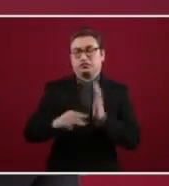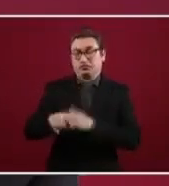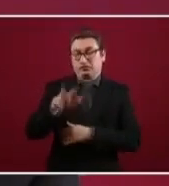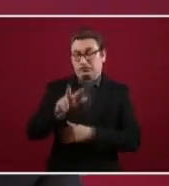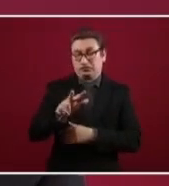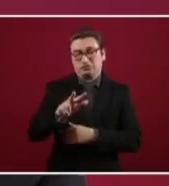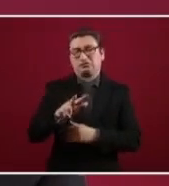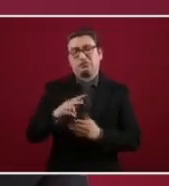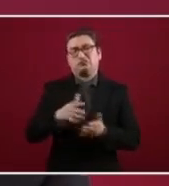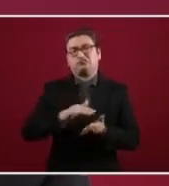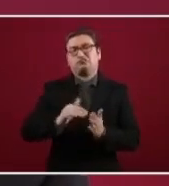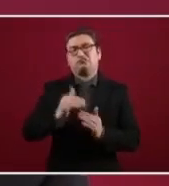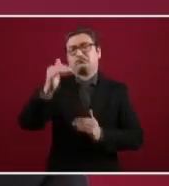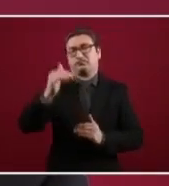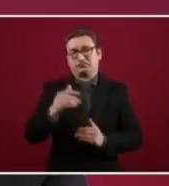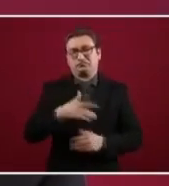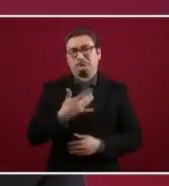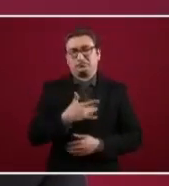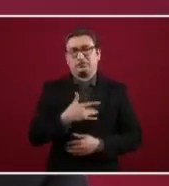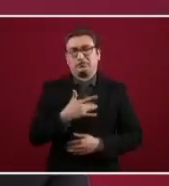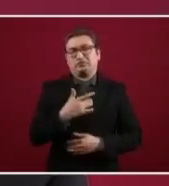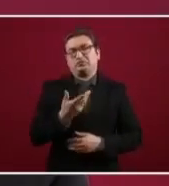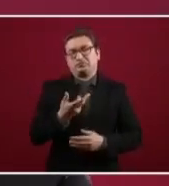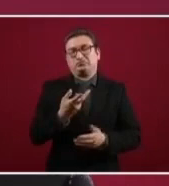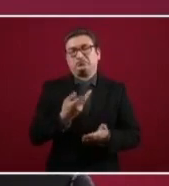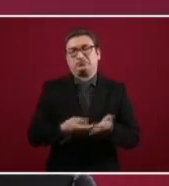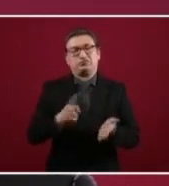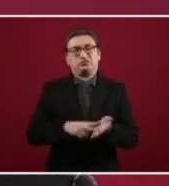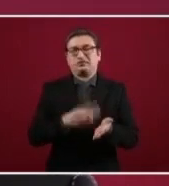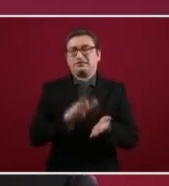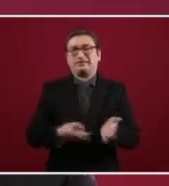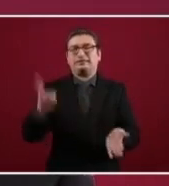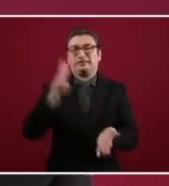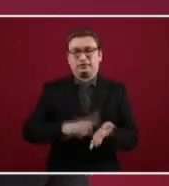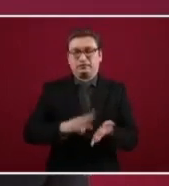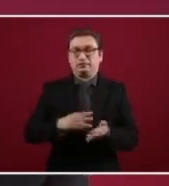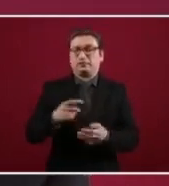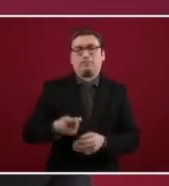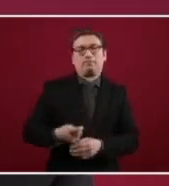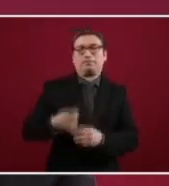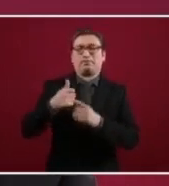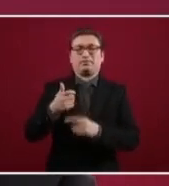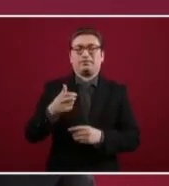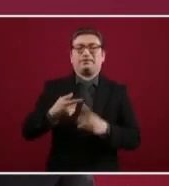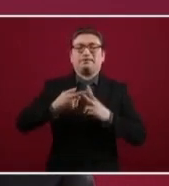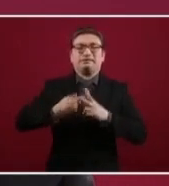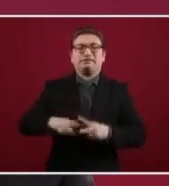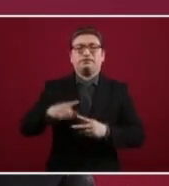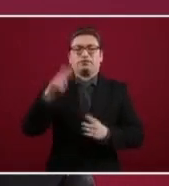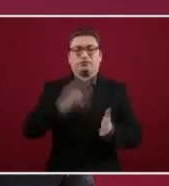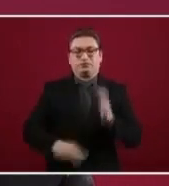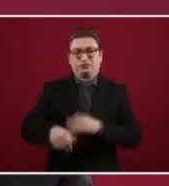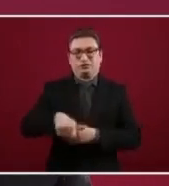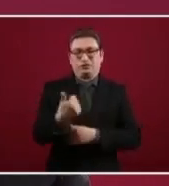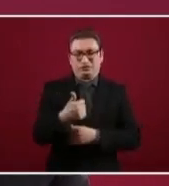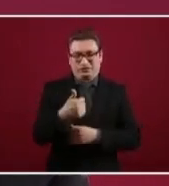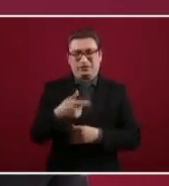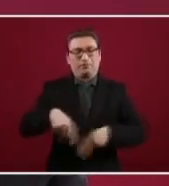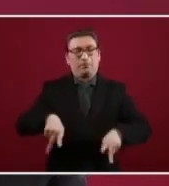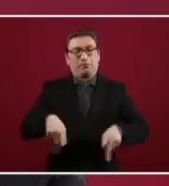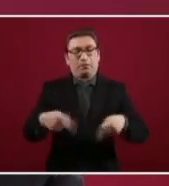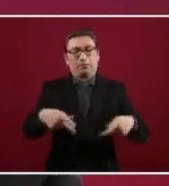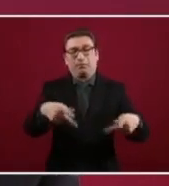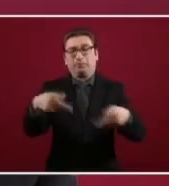pero que representa ya el de la primera edición que fue en 2011 en la que se tuvieron ventas